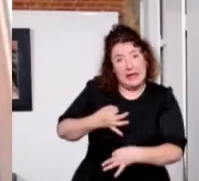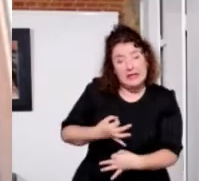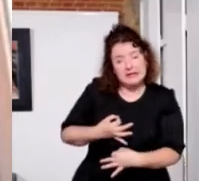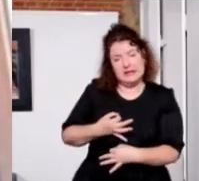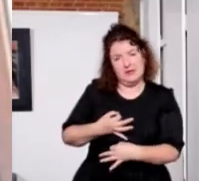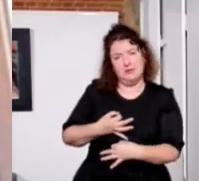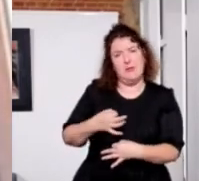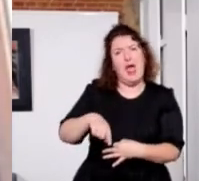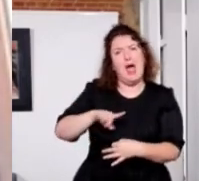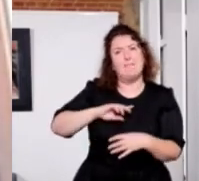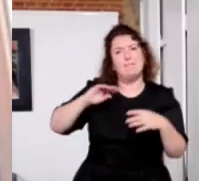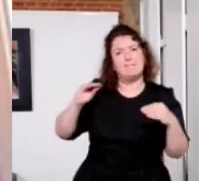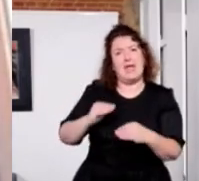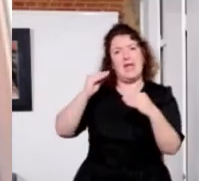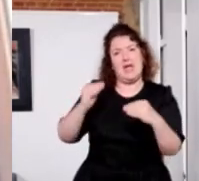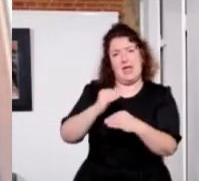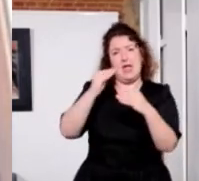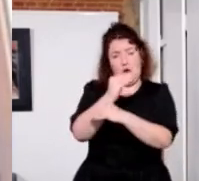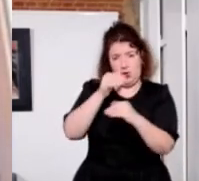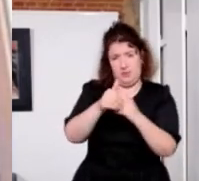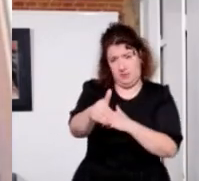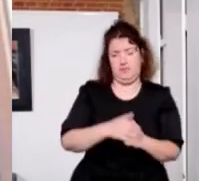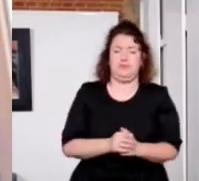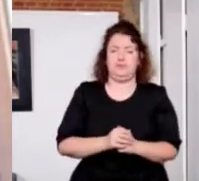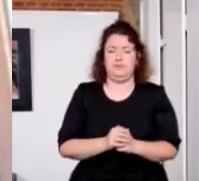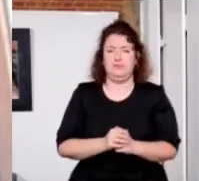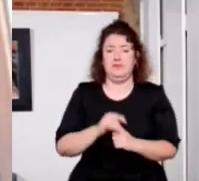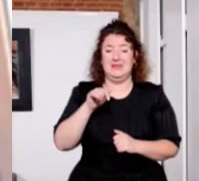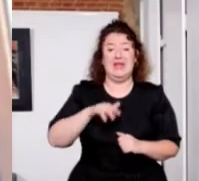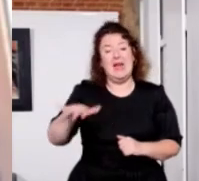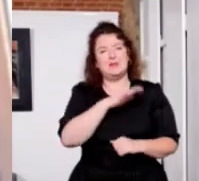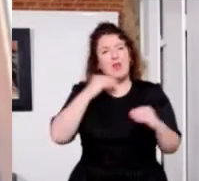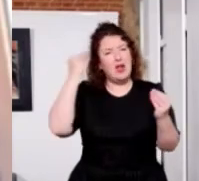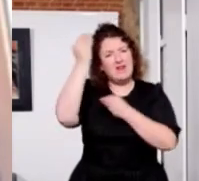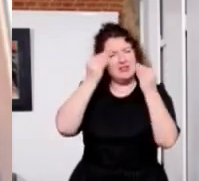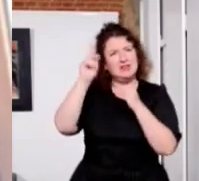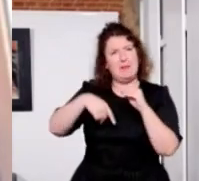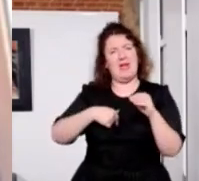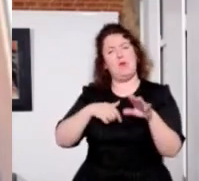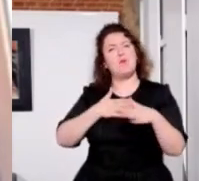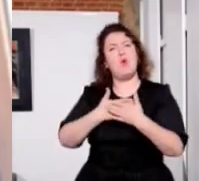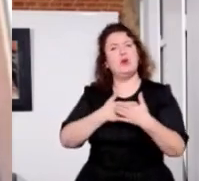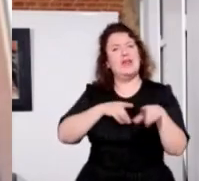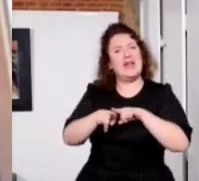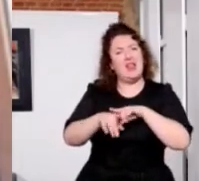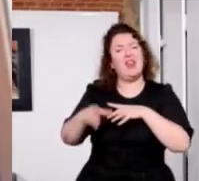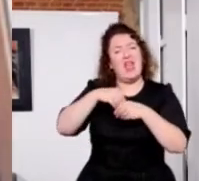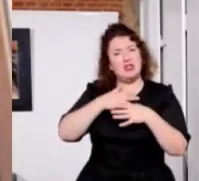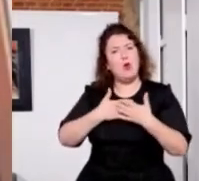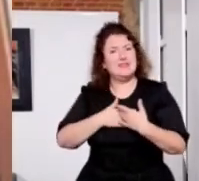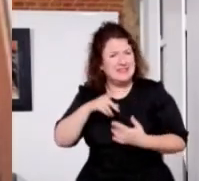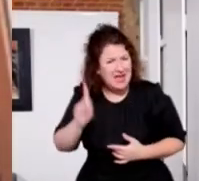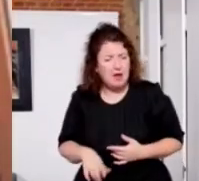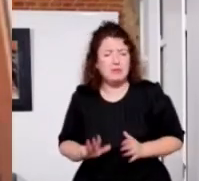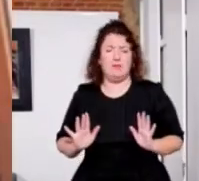a mejorarlo. Y como es un espacio de reflexión, criticamos el voluntariado dentro del voluntariado para